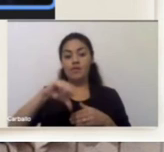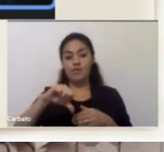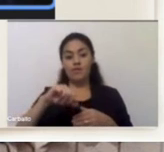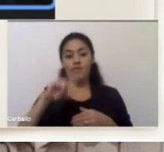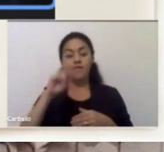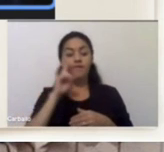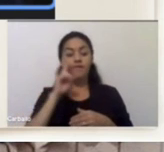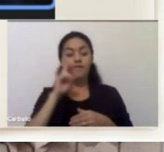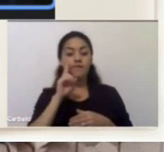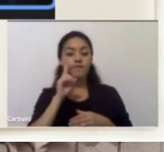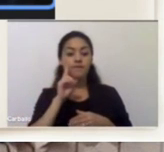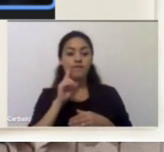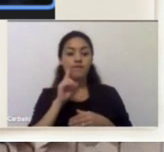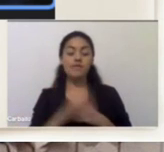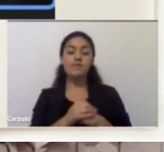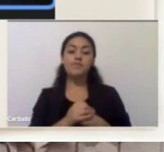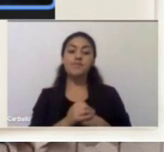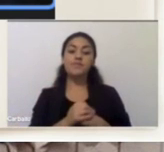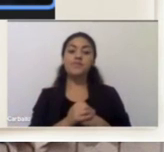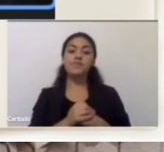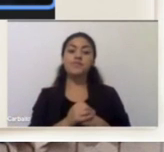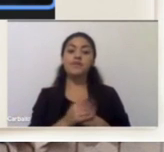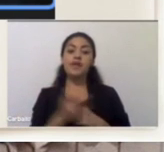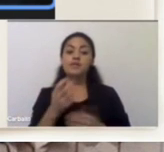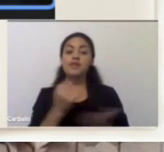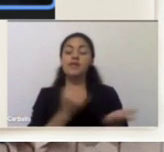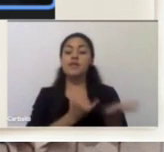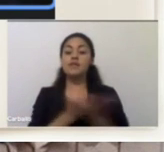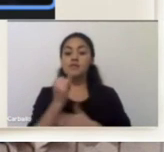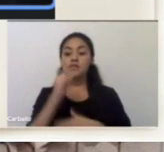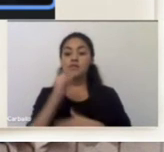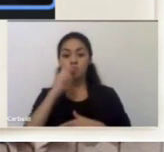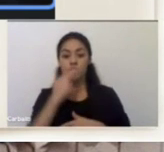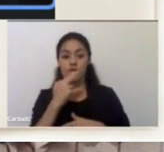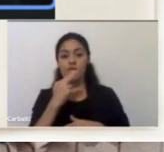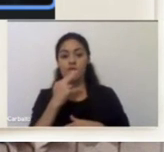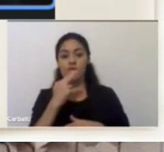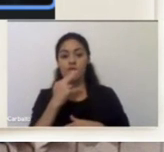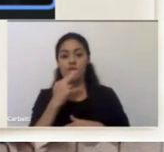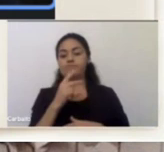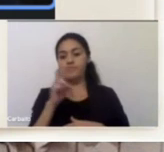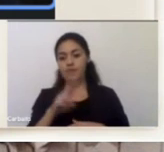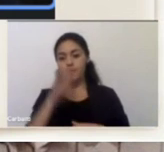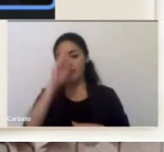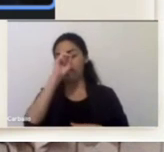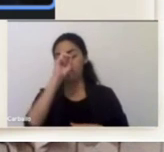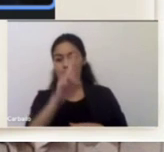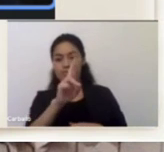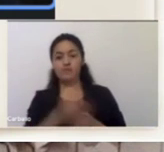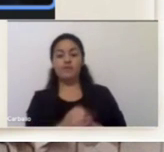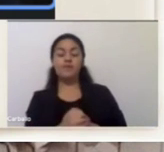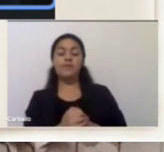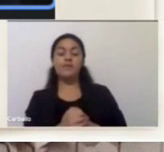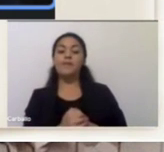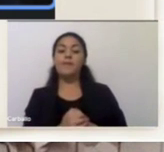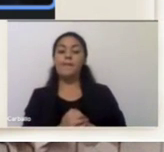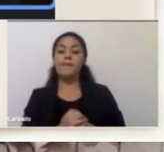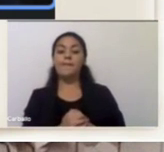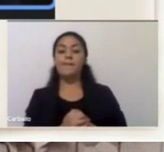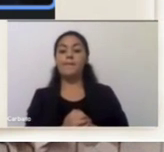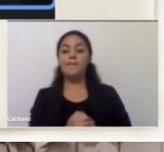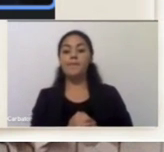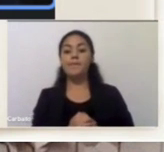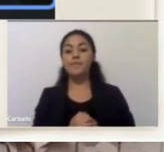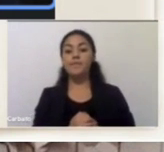respeta. Impugnar las elecciones no es malo, por el contrario, es jugar bajo las reglas del